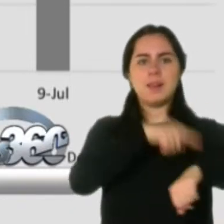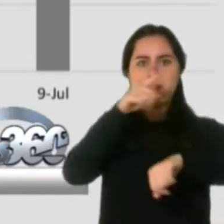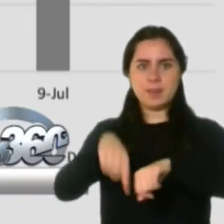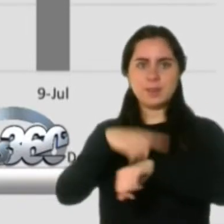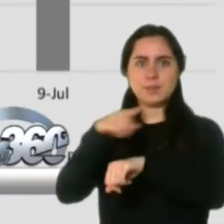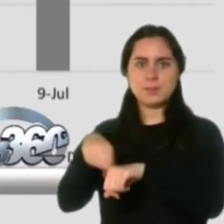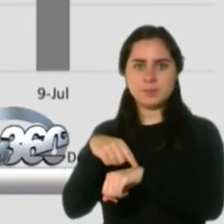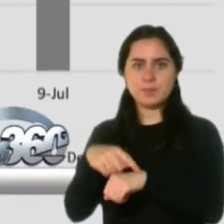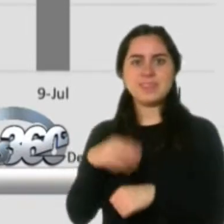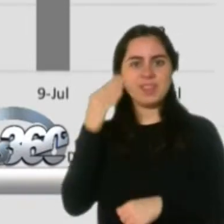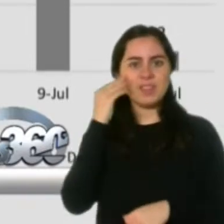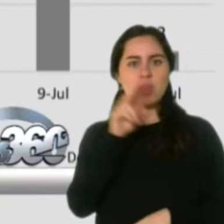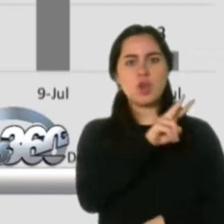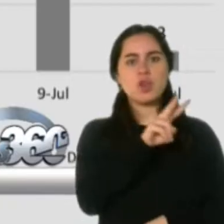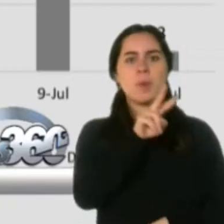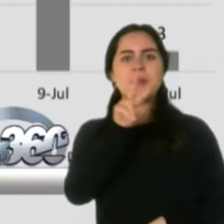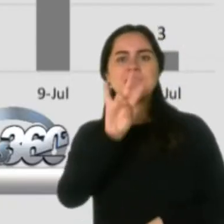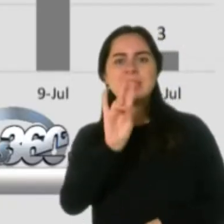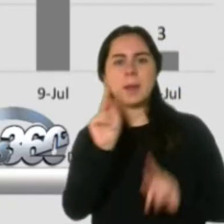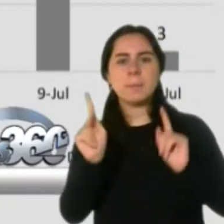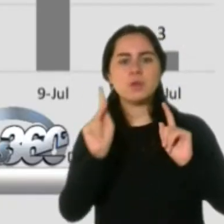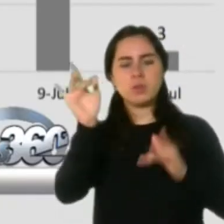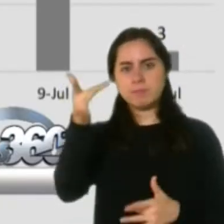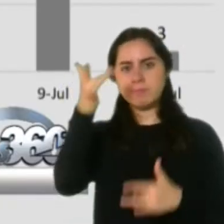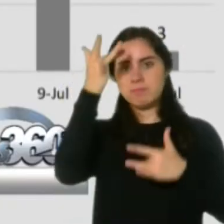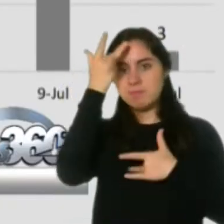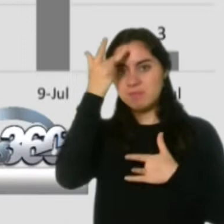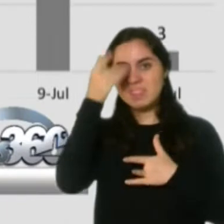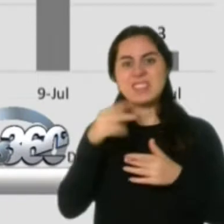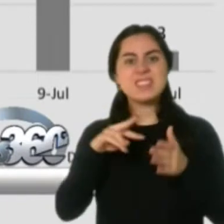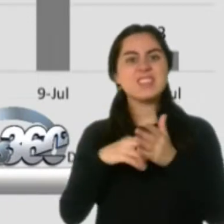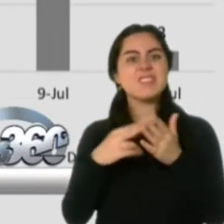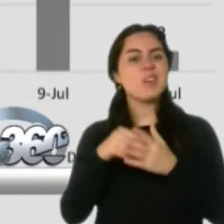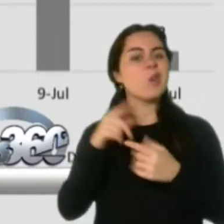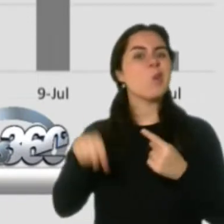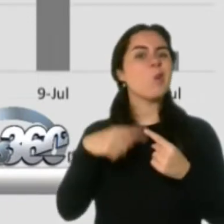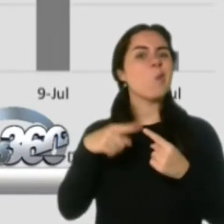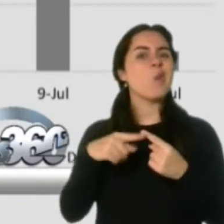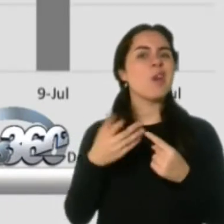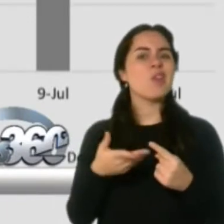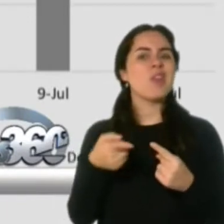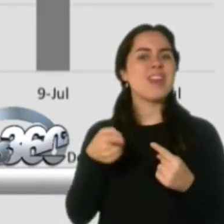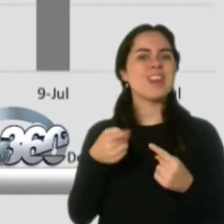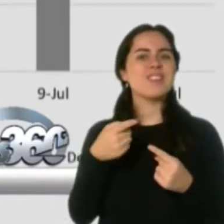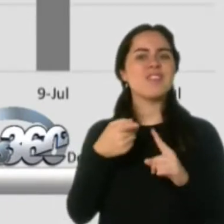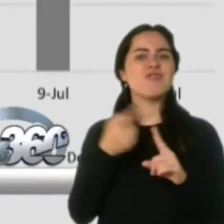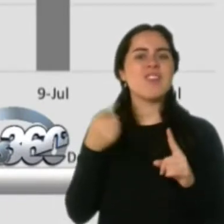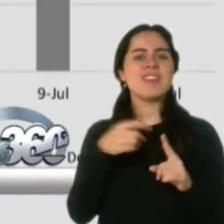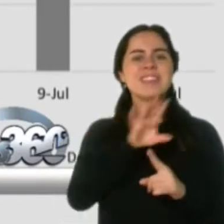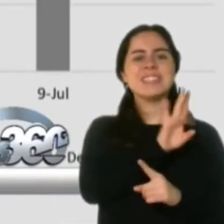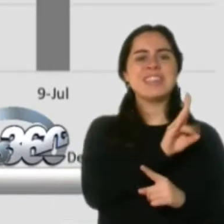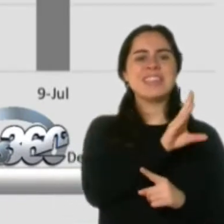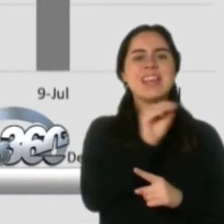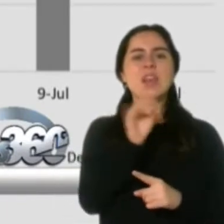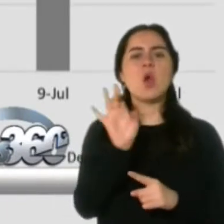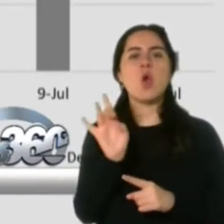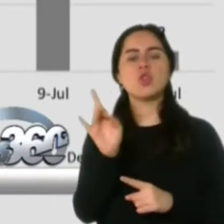reportamos 227 casos, en realidad eran mayormente casos del 7 y el 8 de